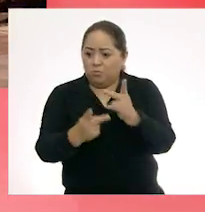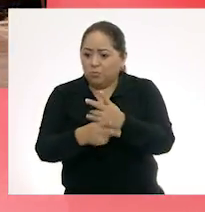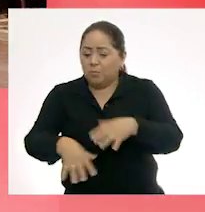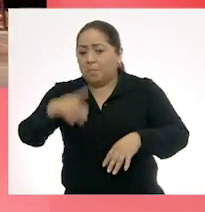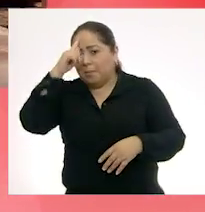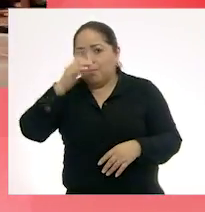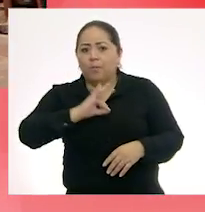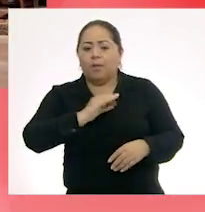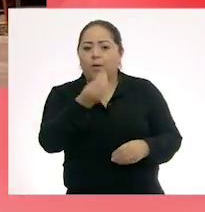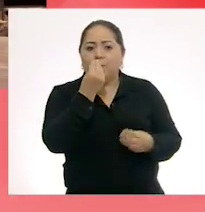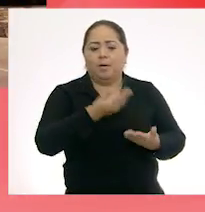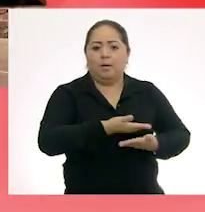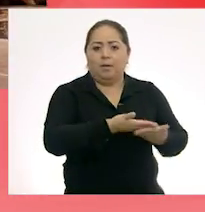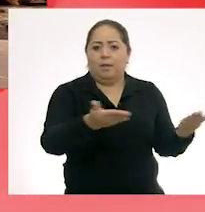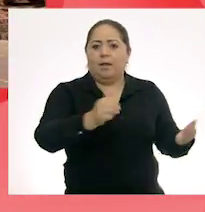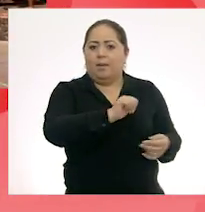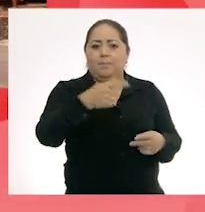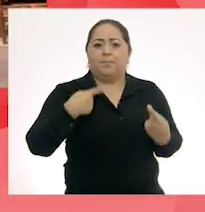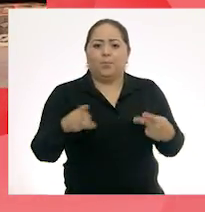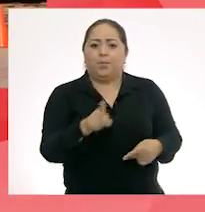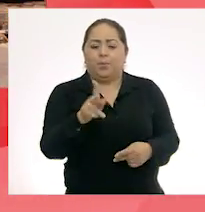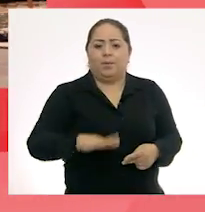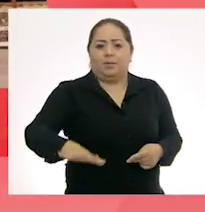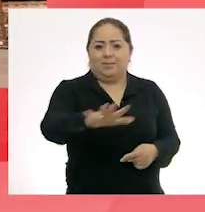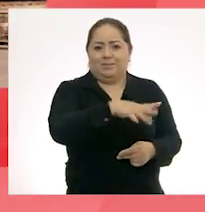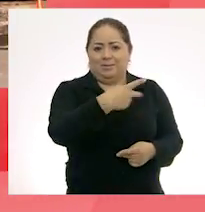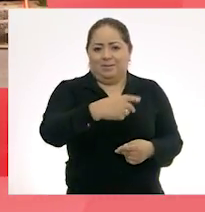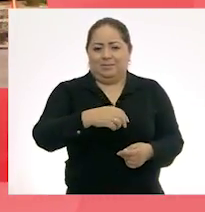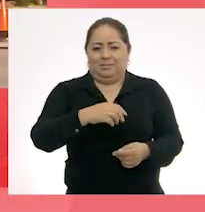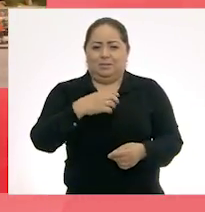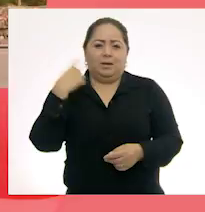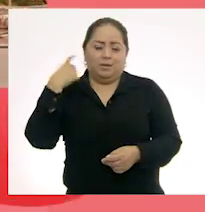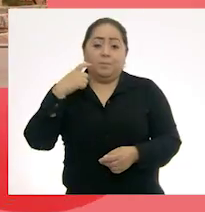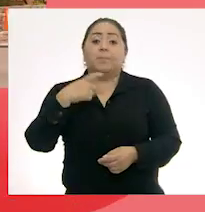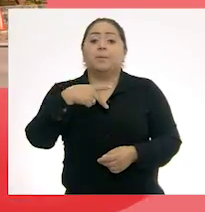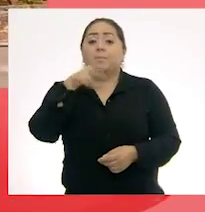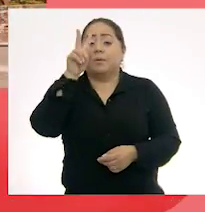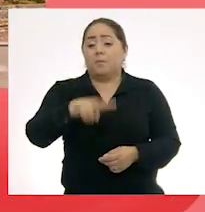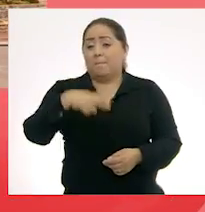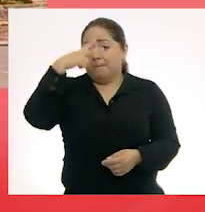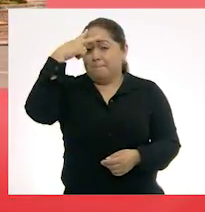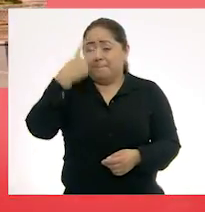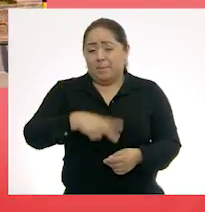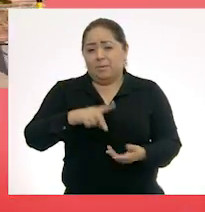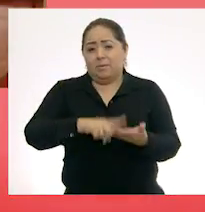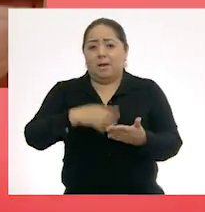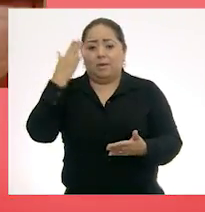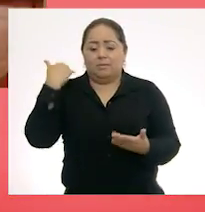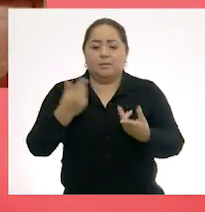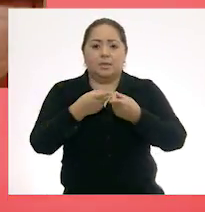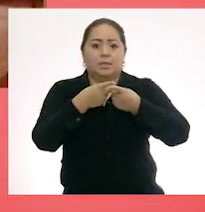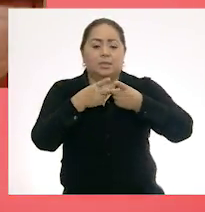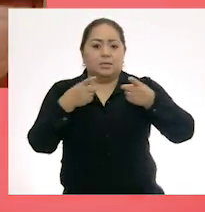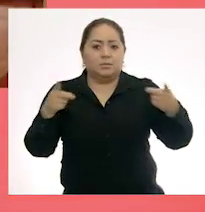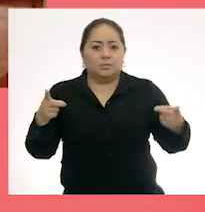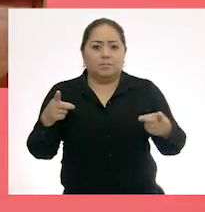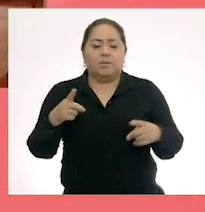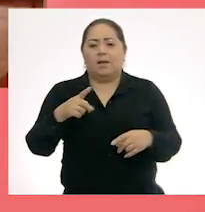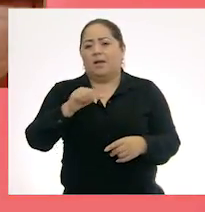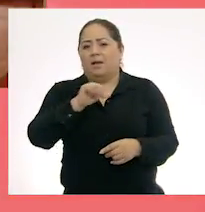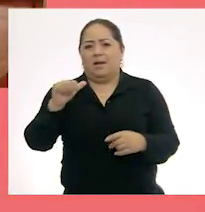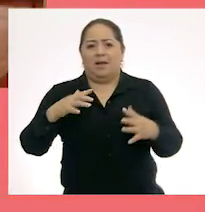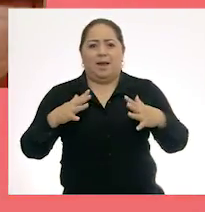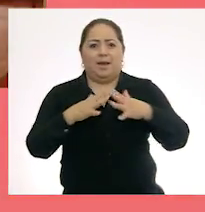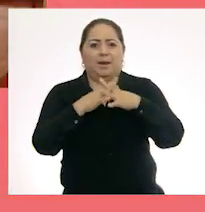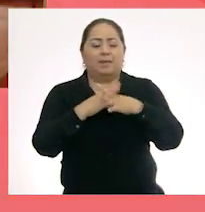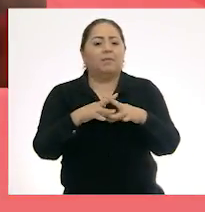para poder alimentar a la población de la capital. Y que obviamente era un México en vías de desarrollo, previo a la